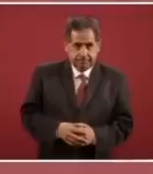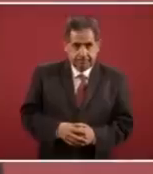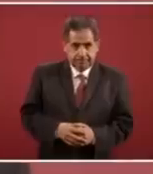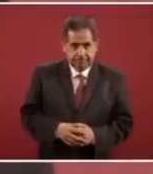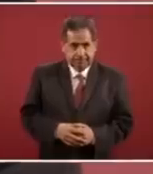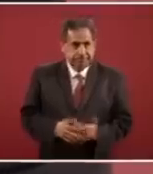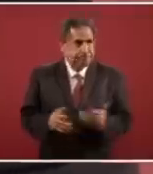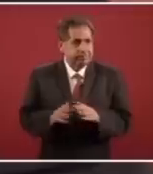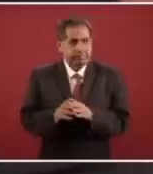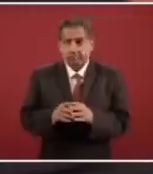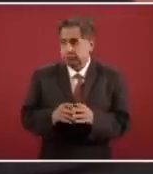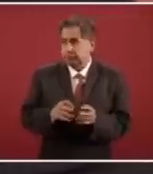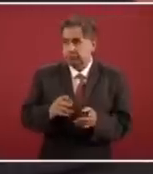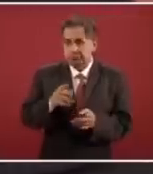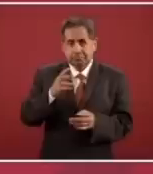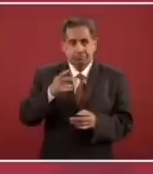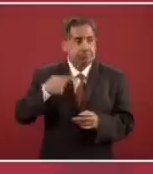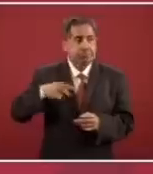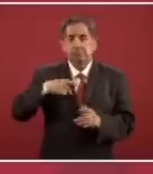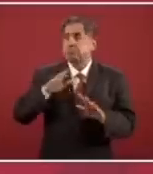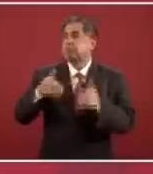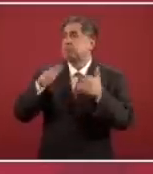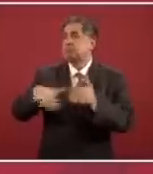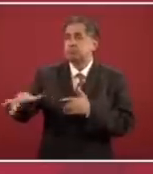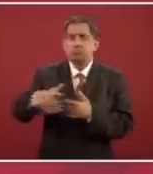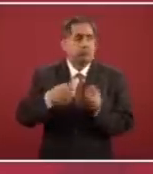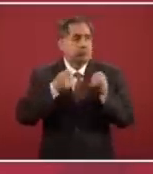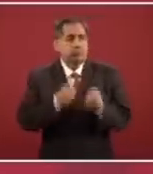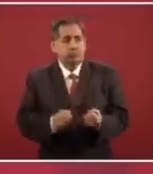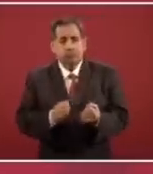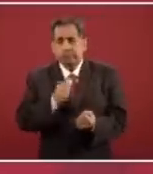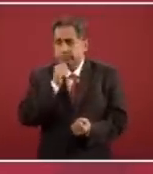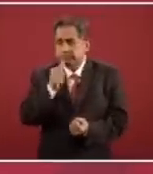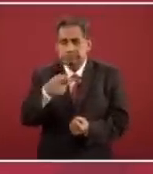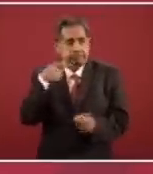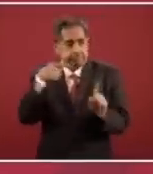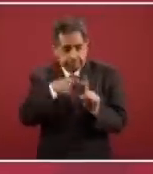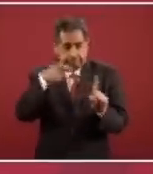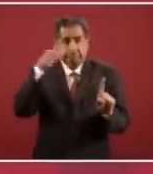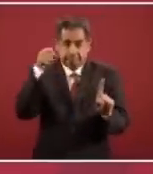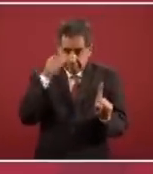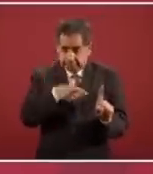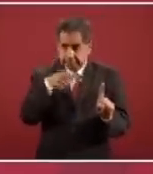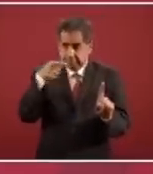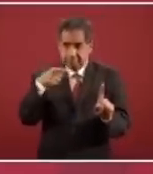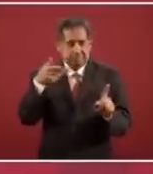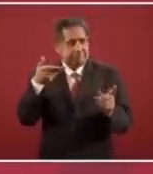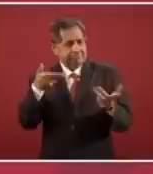¿qué garantía para los ciudadanos? Si no hay